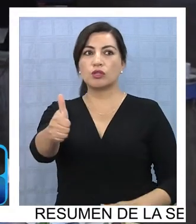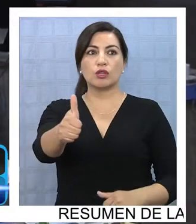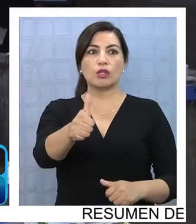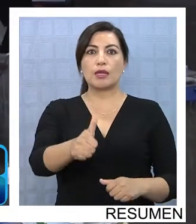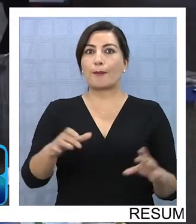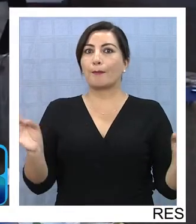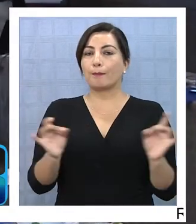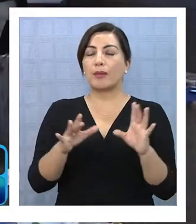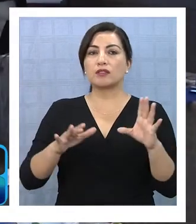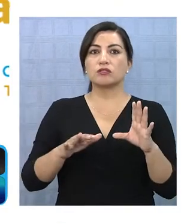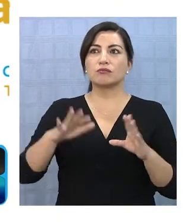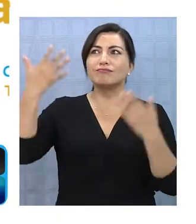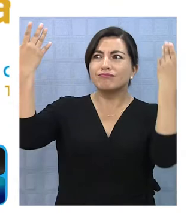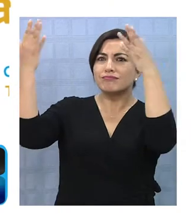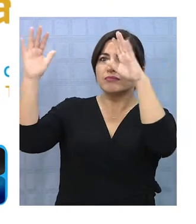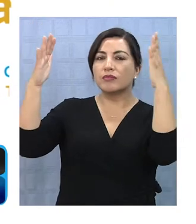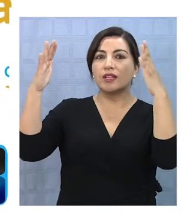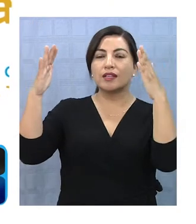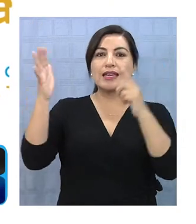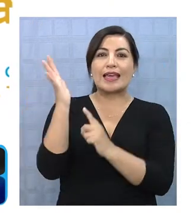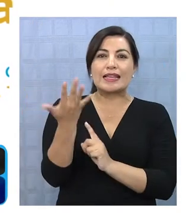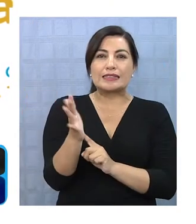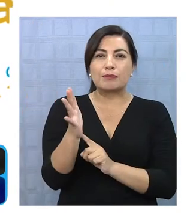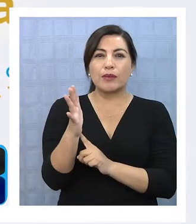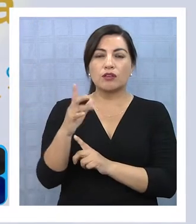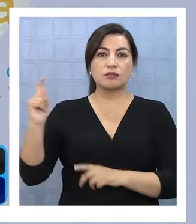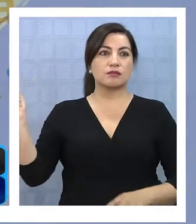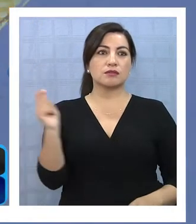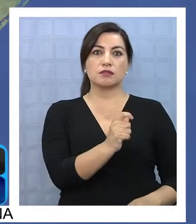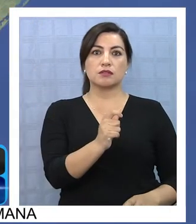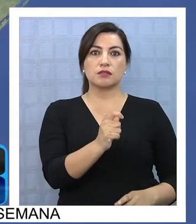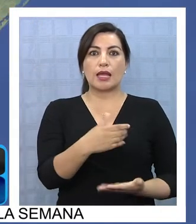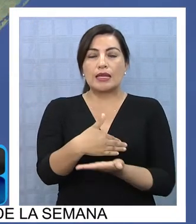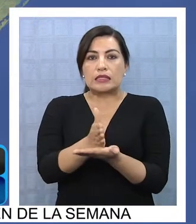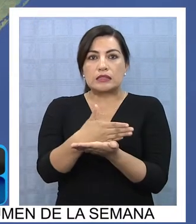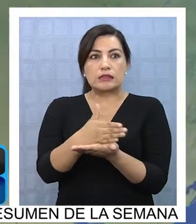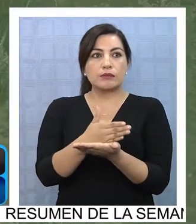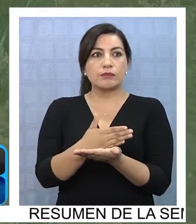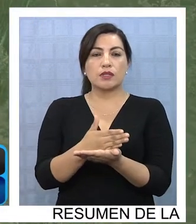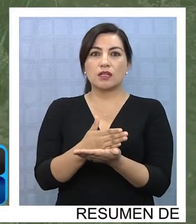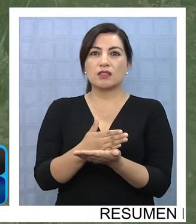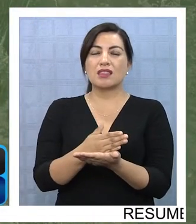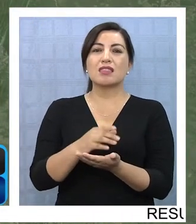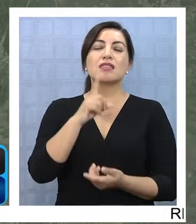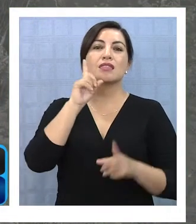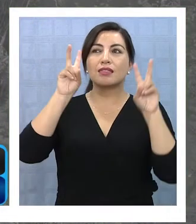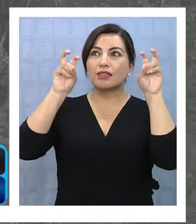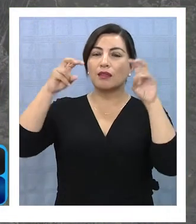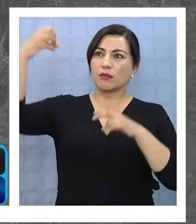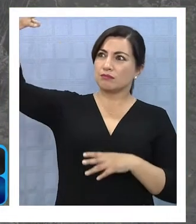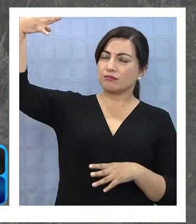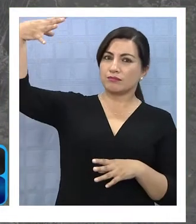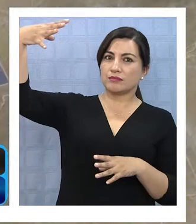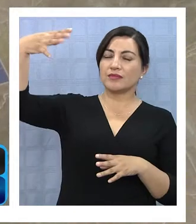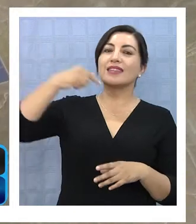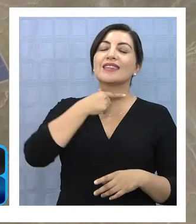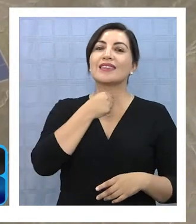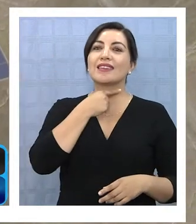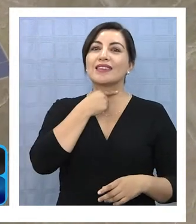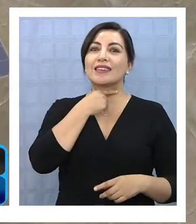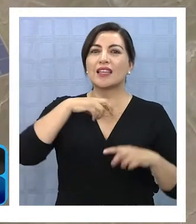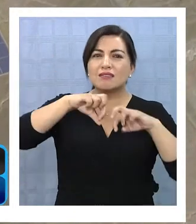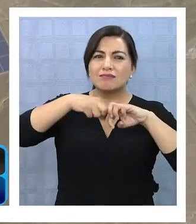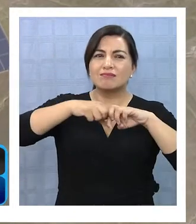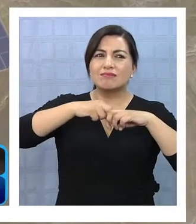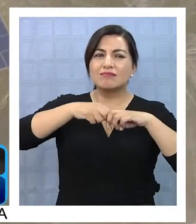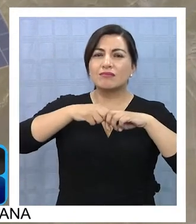ambiental del proyecto energético Espejo de Tarapacá. El plan que se alimentará de energía solar busca generar hidroelectricidad